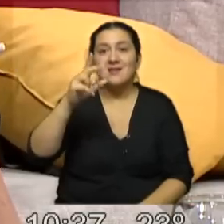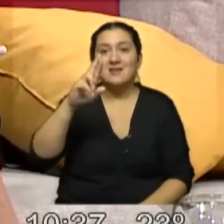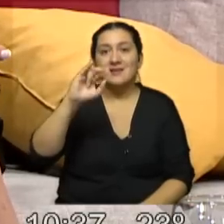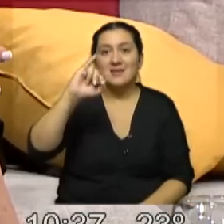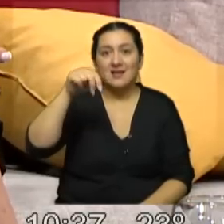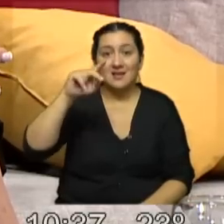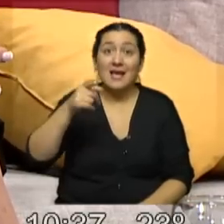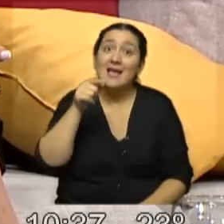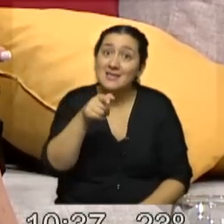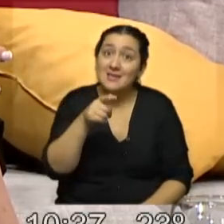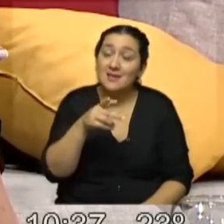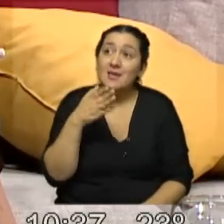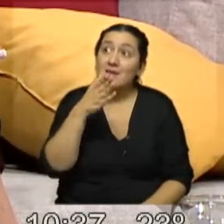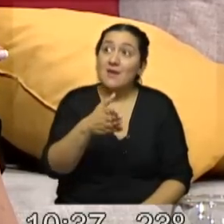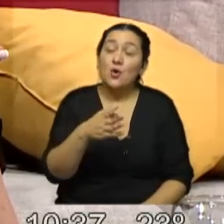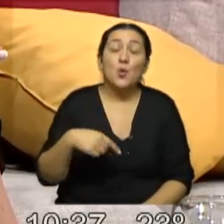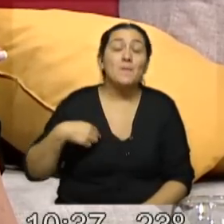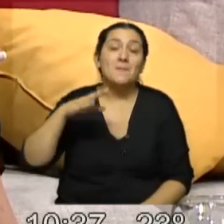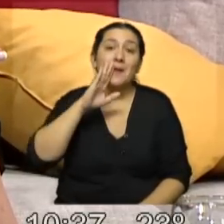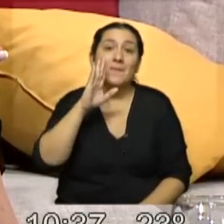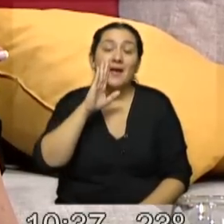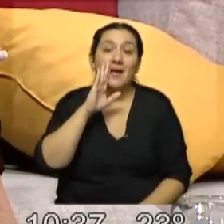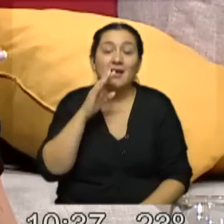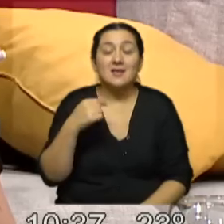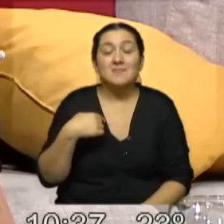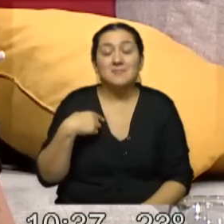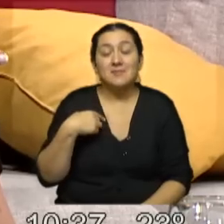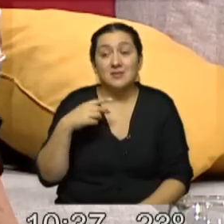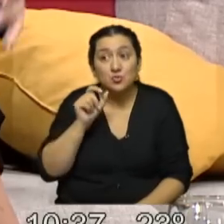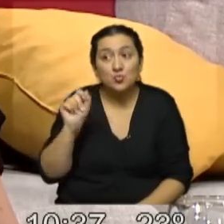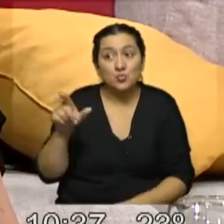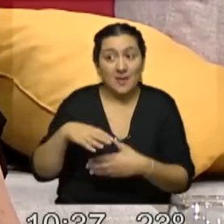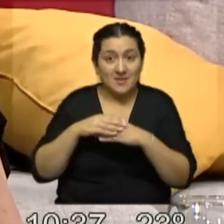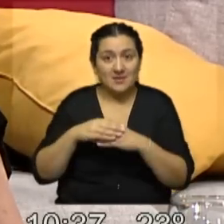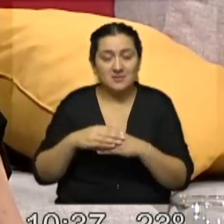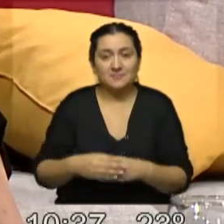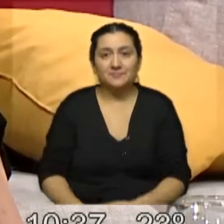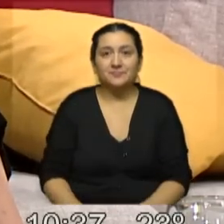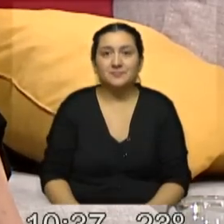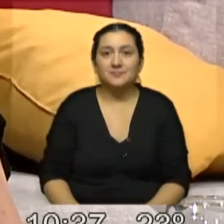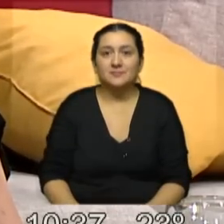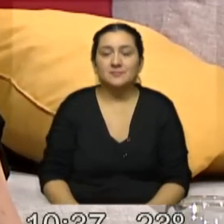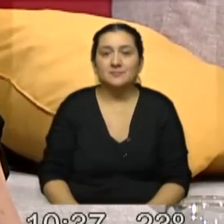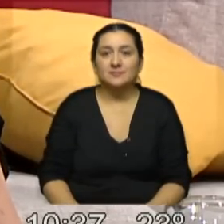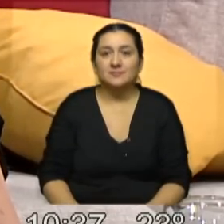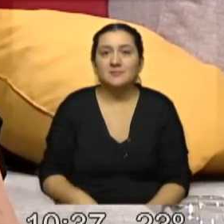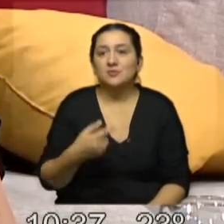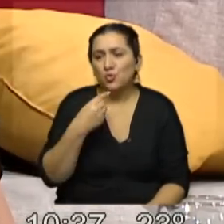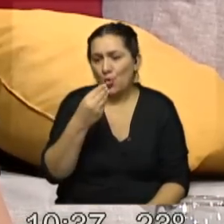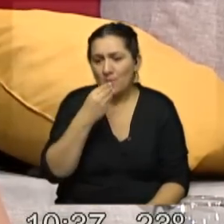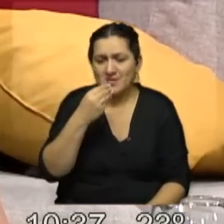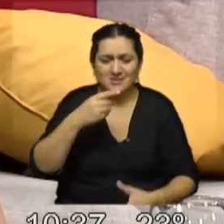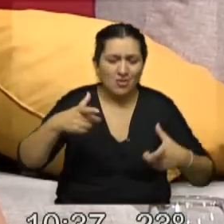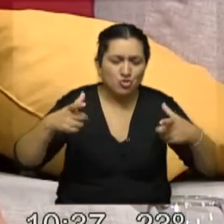mi mamá y sus amigas que me cargaban a mí este y yo bueno con lo que eran las aquellas tortas